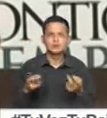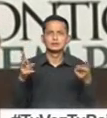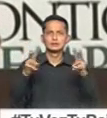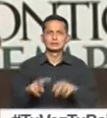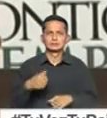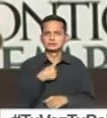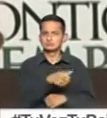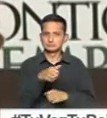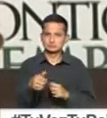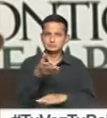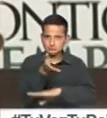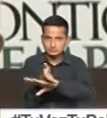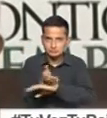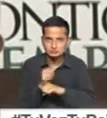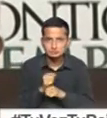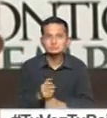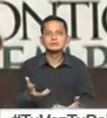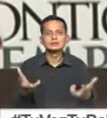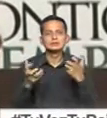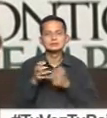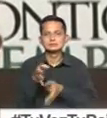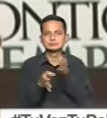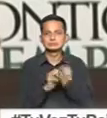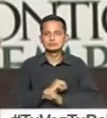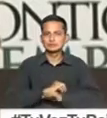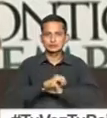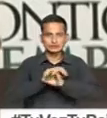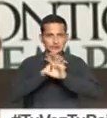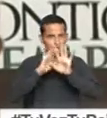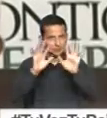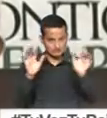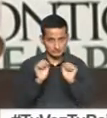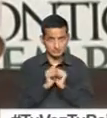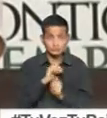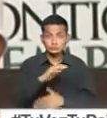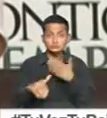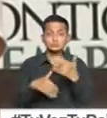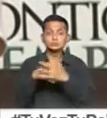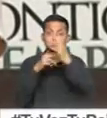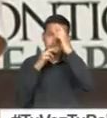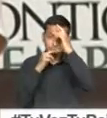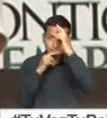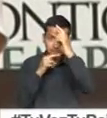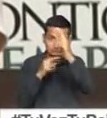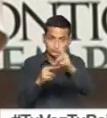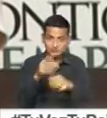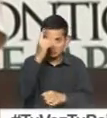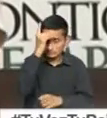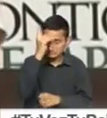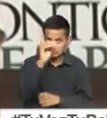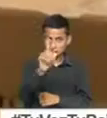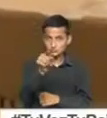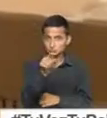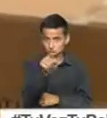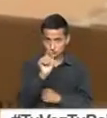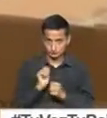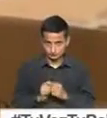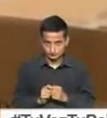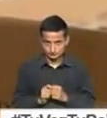nuestra propuesta. Queremos dejar claro que vamos a ser respetuosos de la decisión que tú